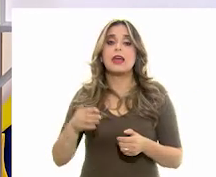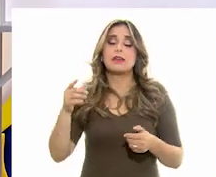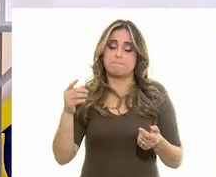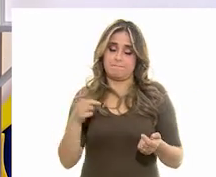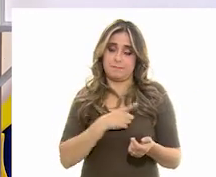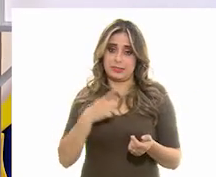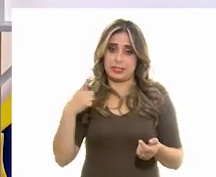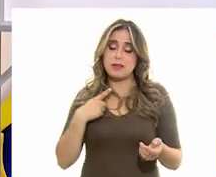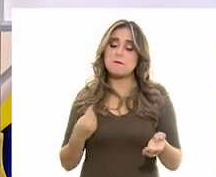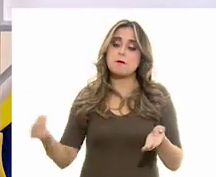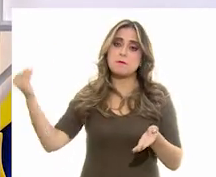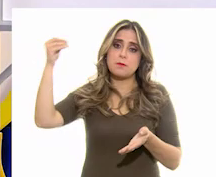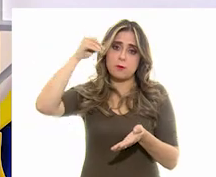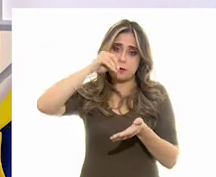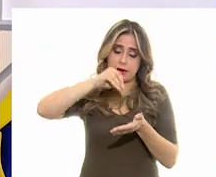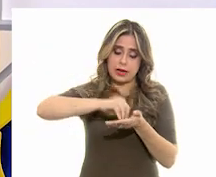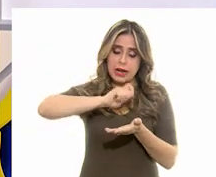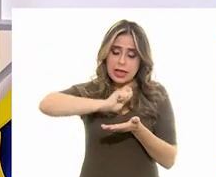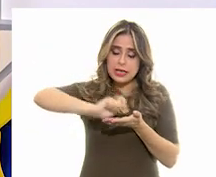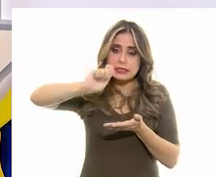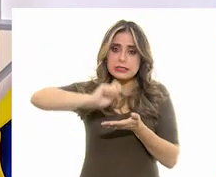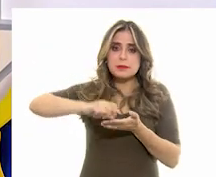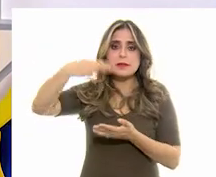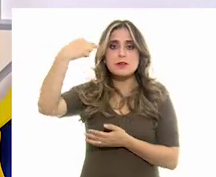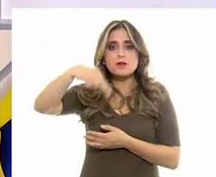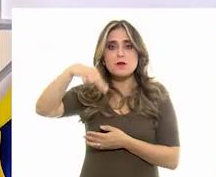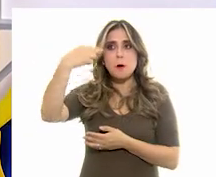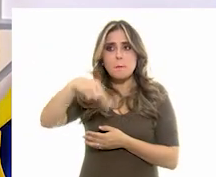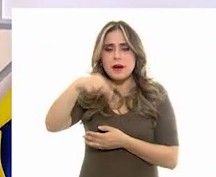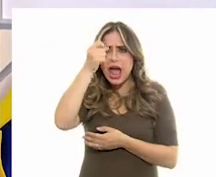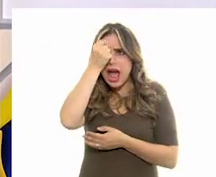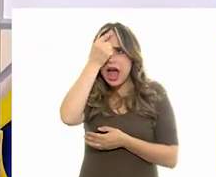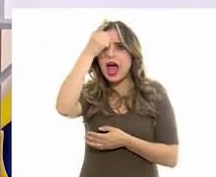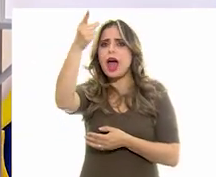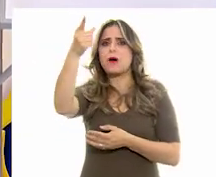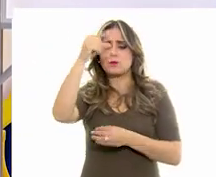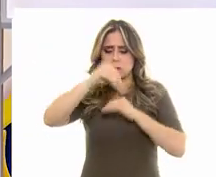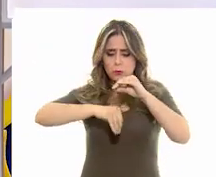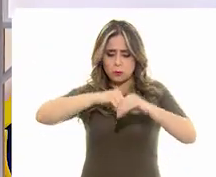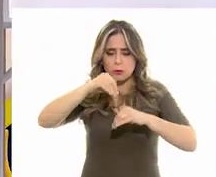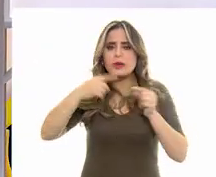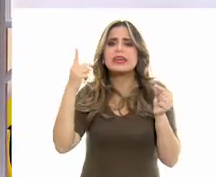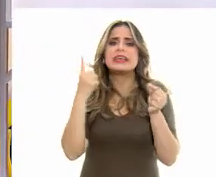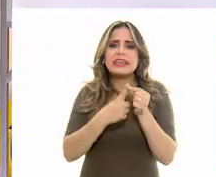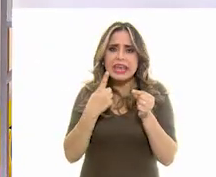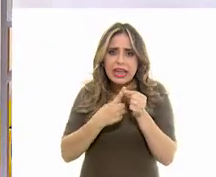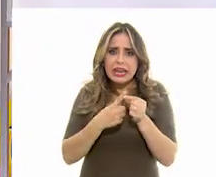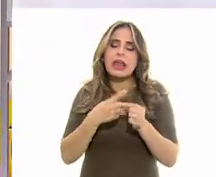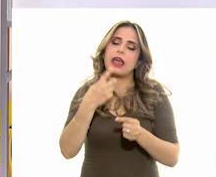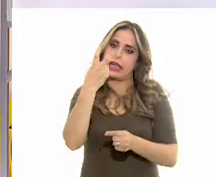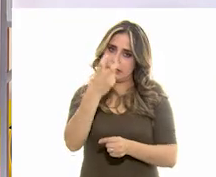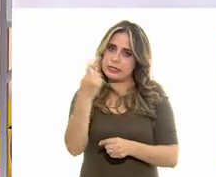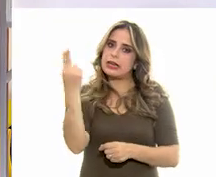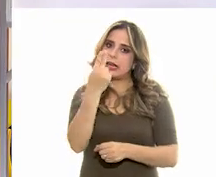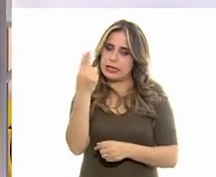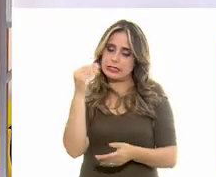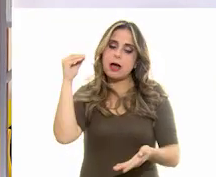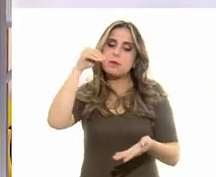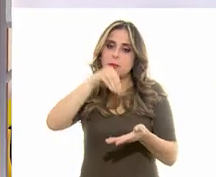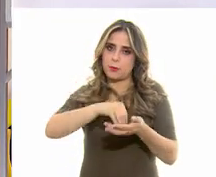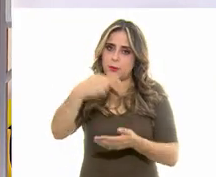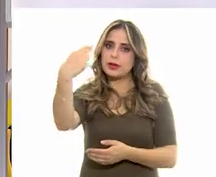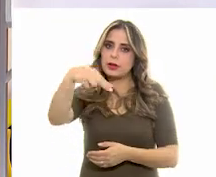nombre de los autores de estas infografías. Ah, muy importante. Así es.